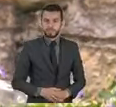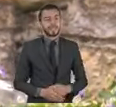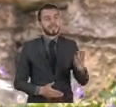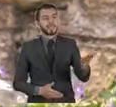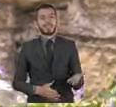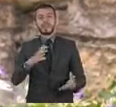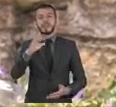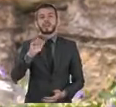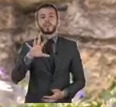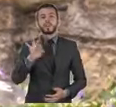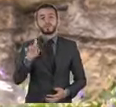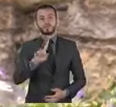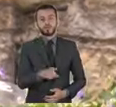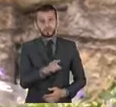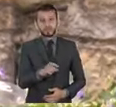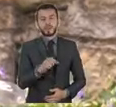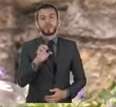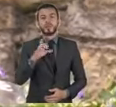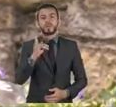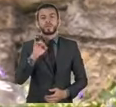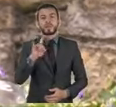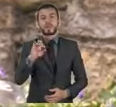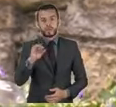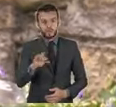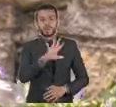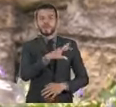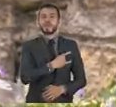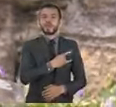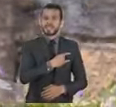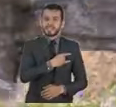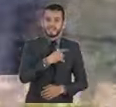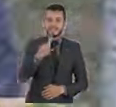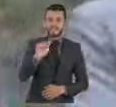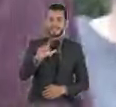Eduardo Hernández, decano de Ciencias del Hábitat de la Universidad de La Salle.